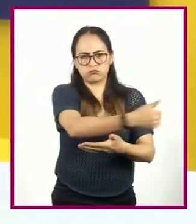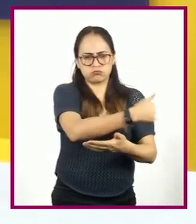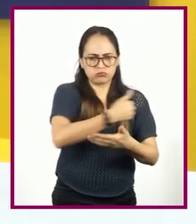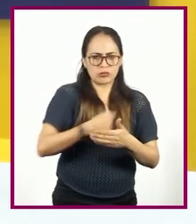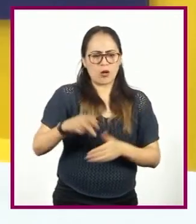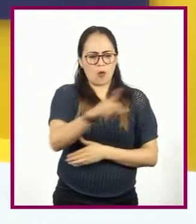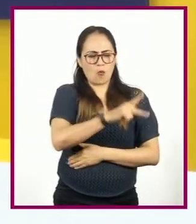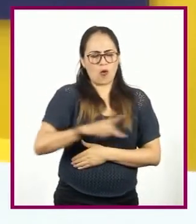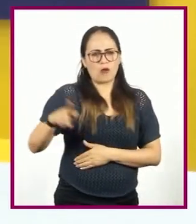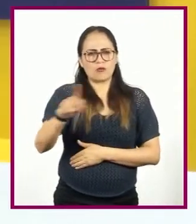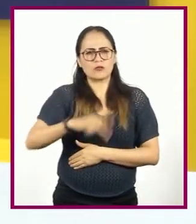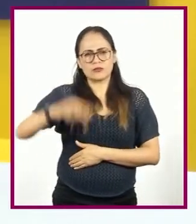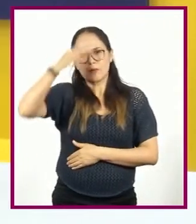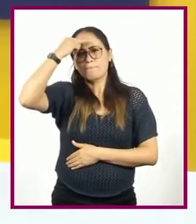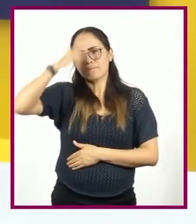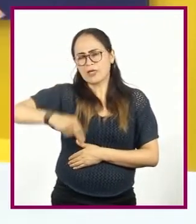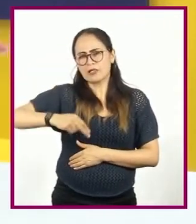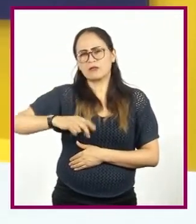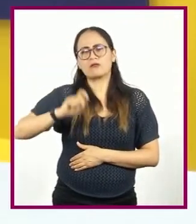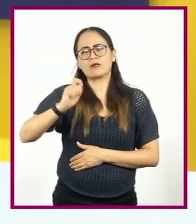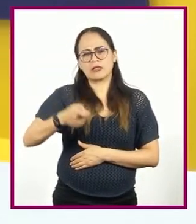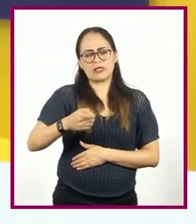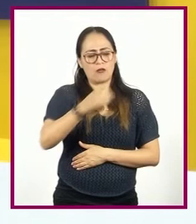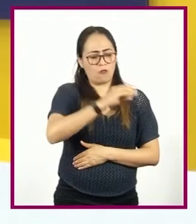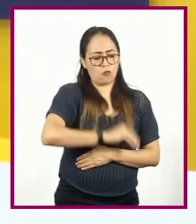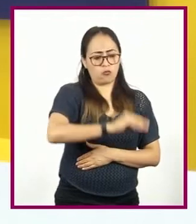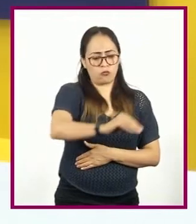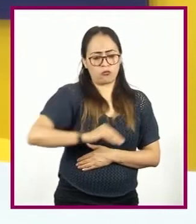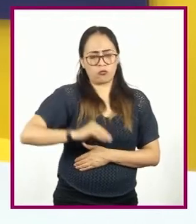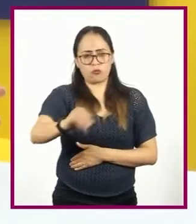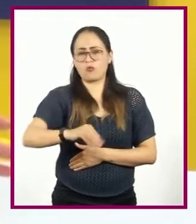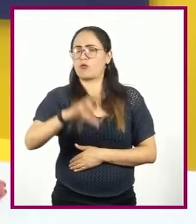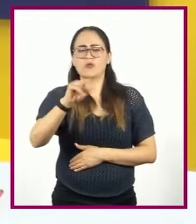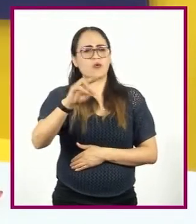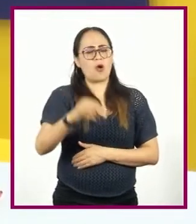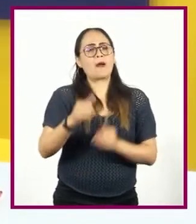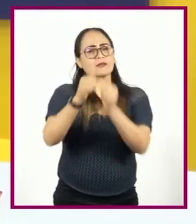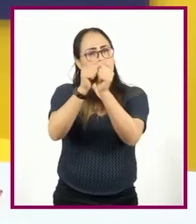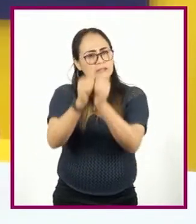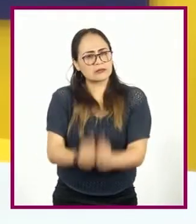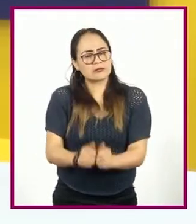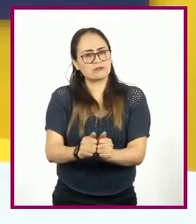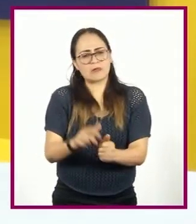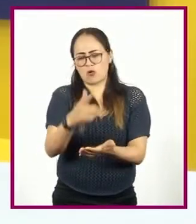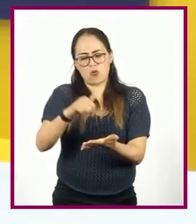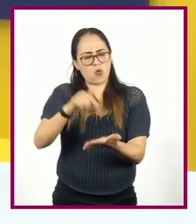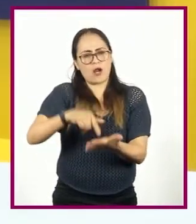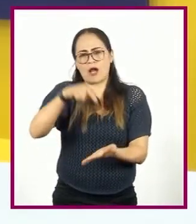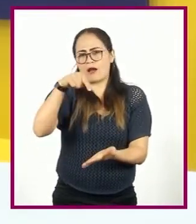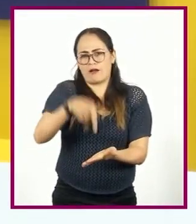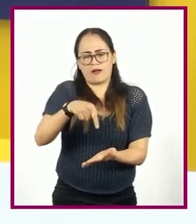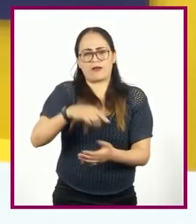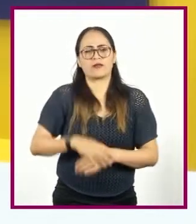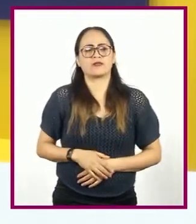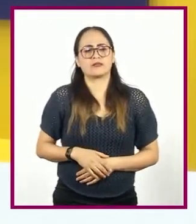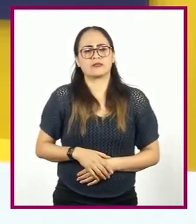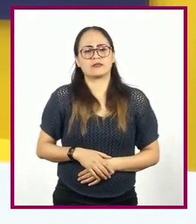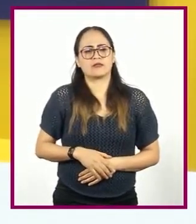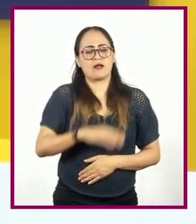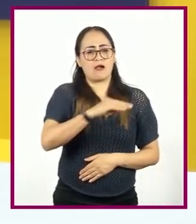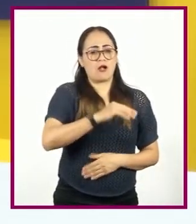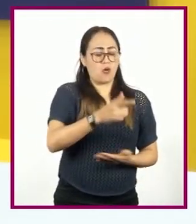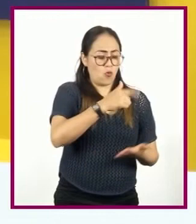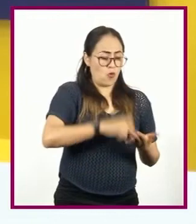de México dejaron de ser nómadas y se volvieron sedentarios. Como ya no tenían que trasladarse de